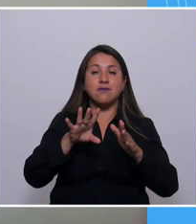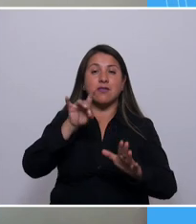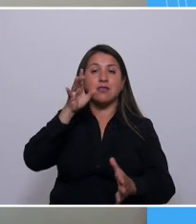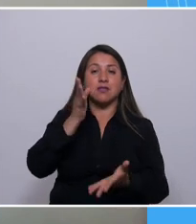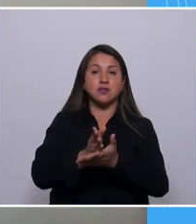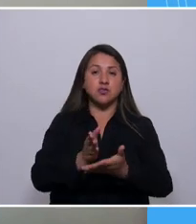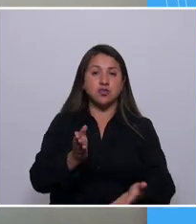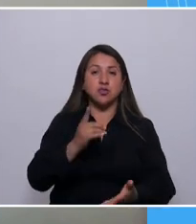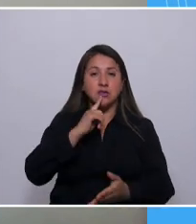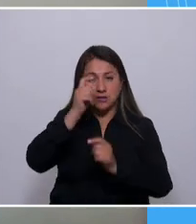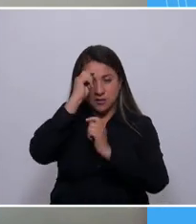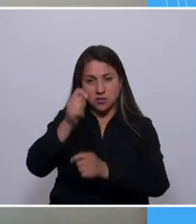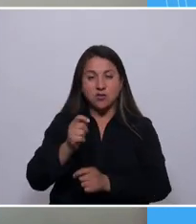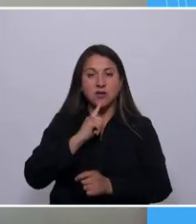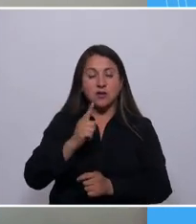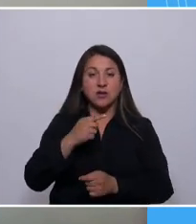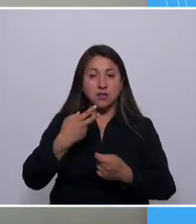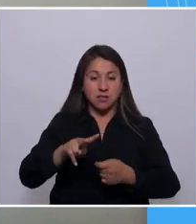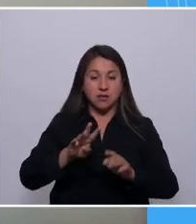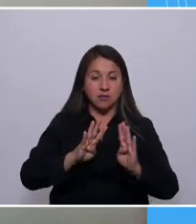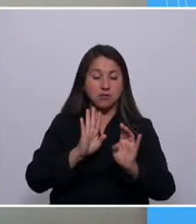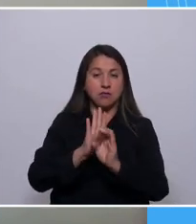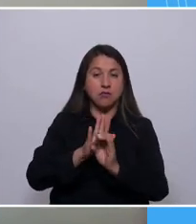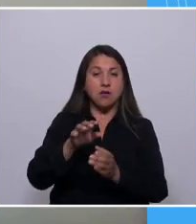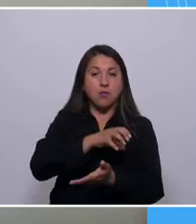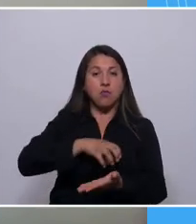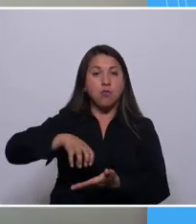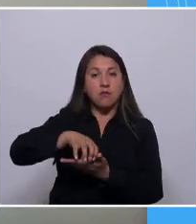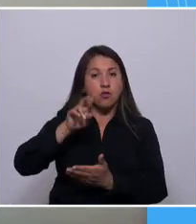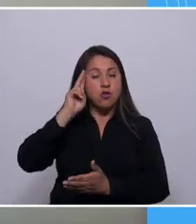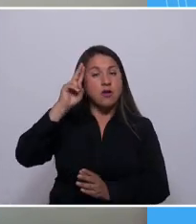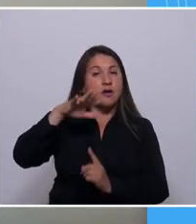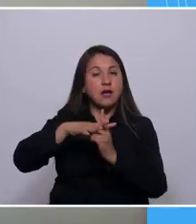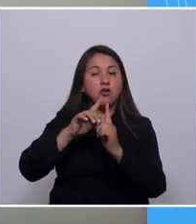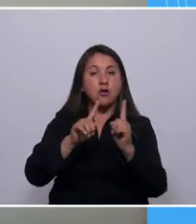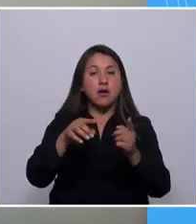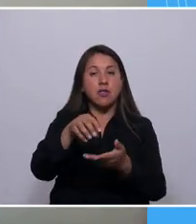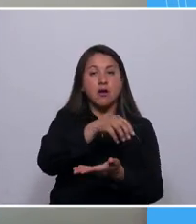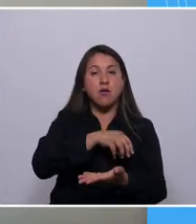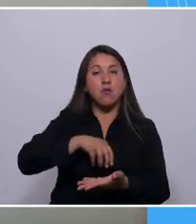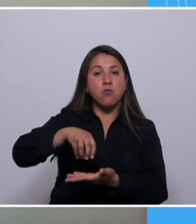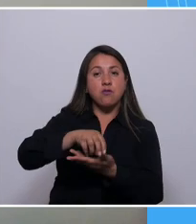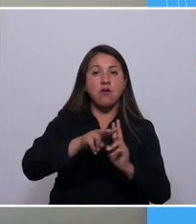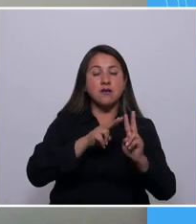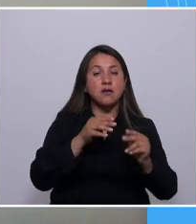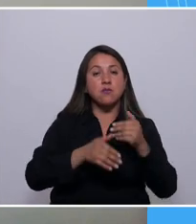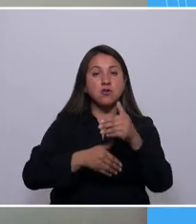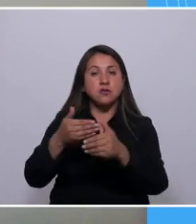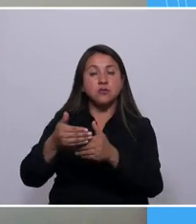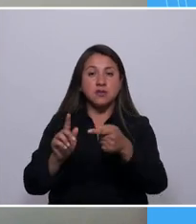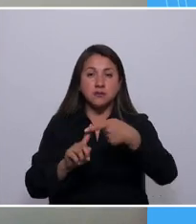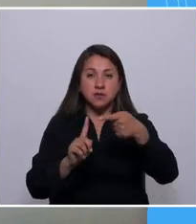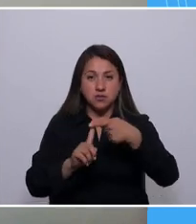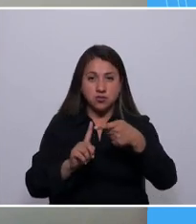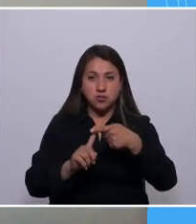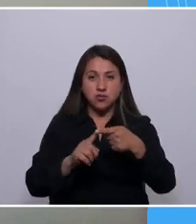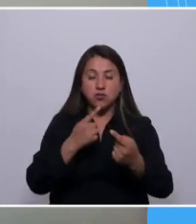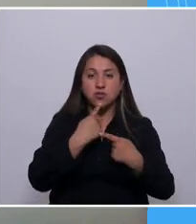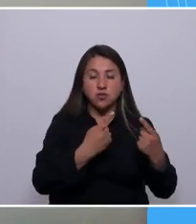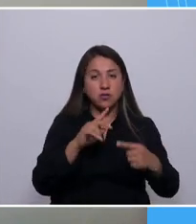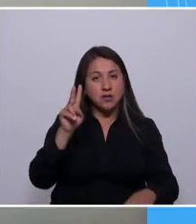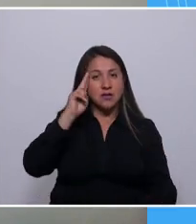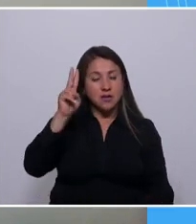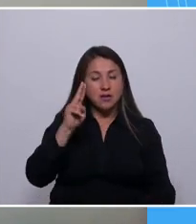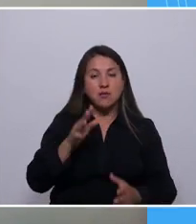por parte de la Convención a los pueblos originarios, cada pueblo llevará adelante el proceso de participación y consulta indígena en pleno